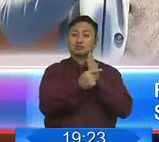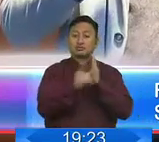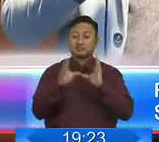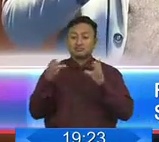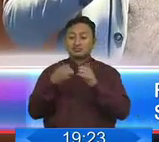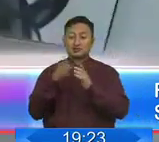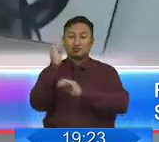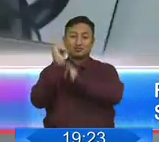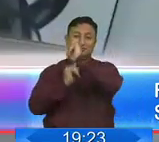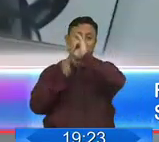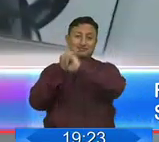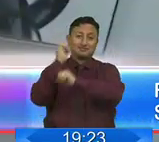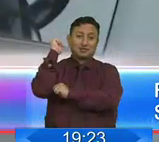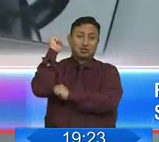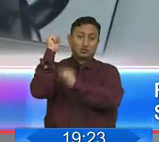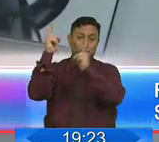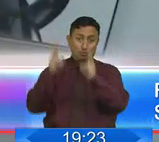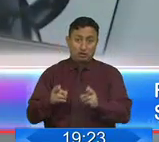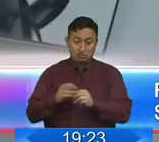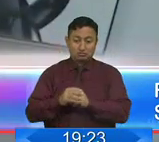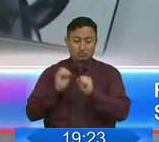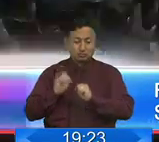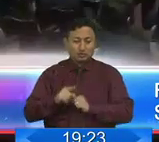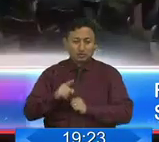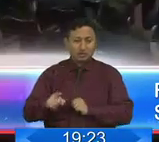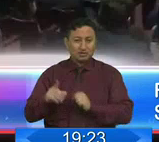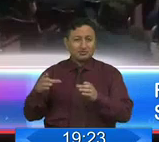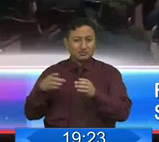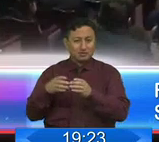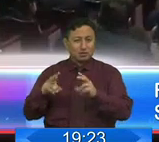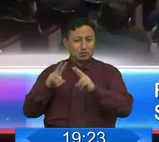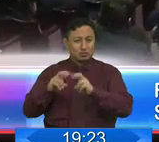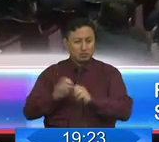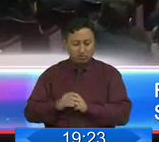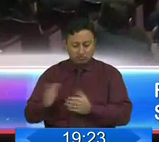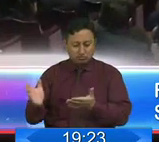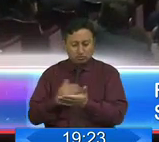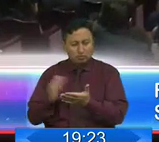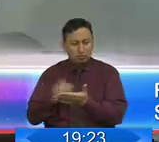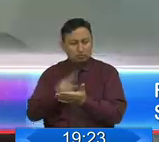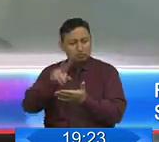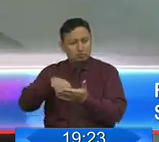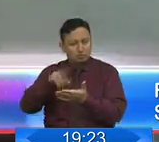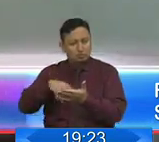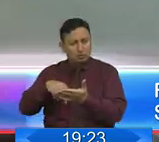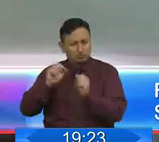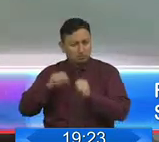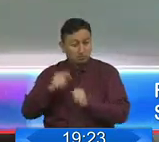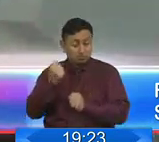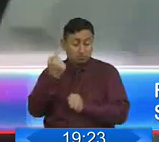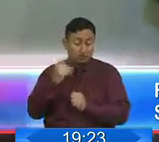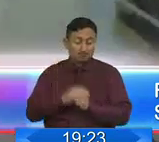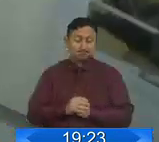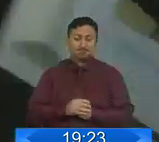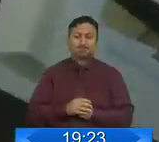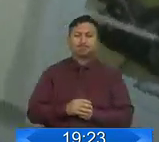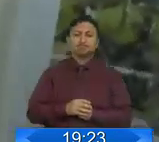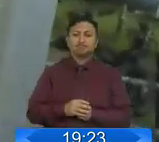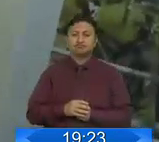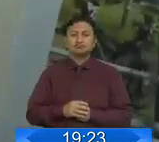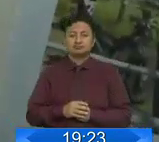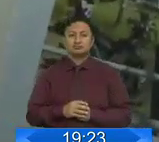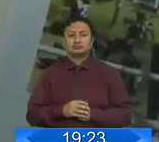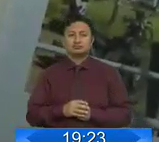Derechos Humanos para que el equipo de seguimiento especial que investiga el caso tome en cuenta esta investigación periodística. En Quito informó